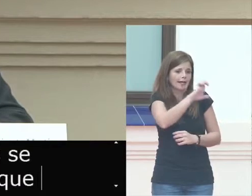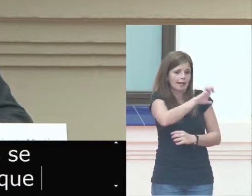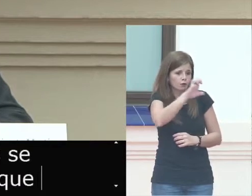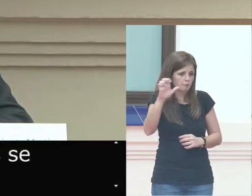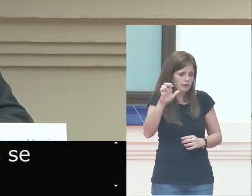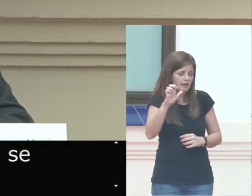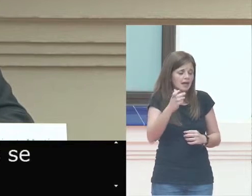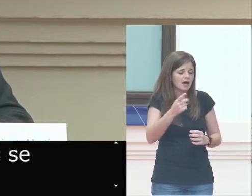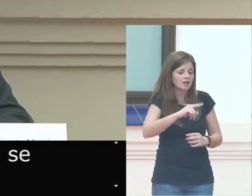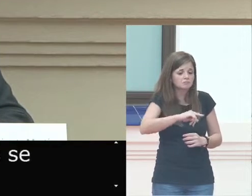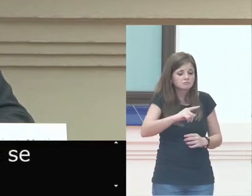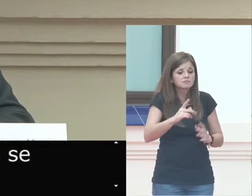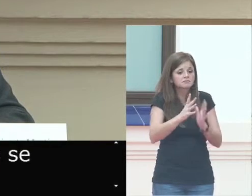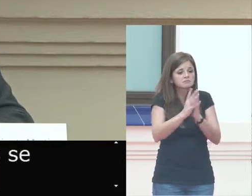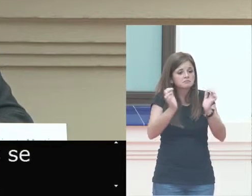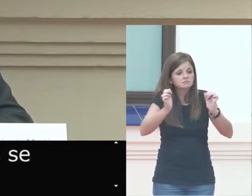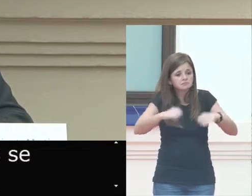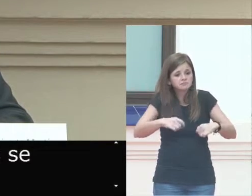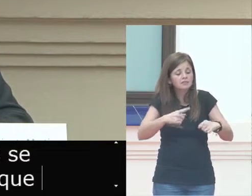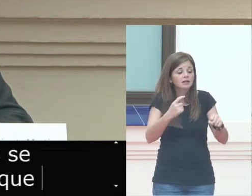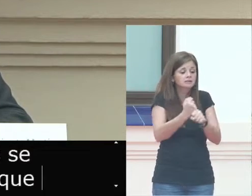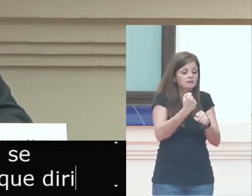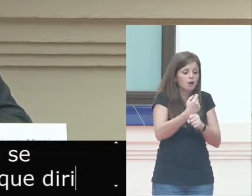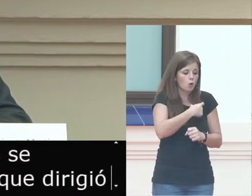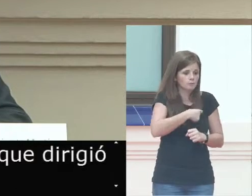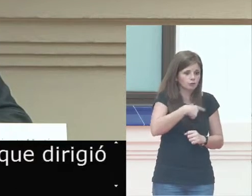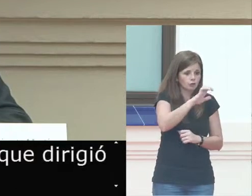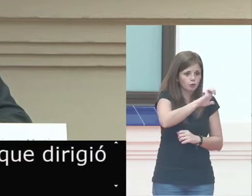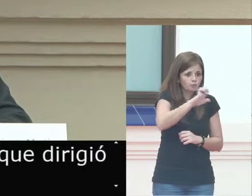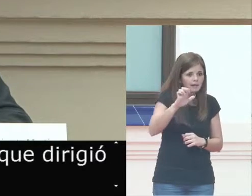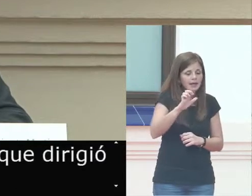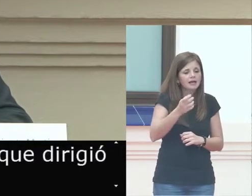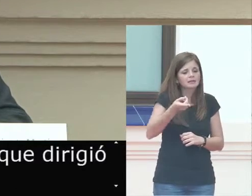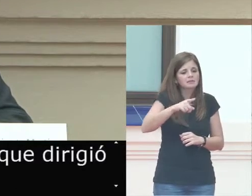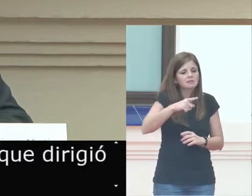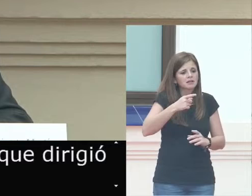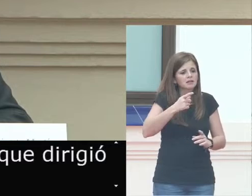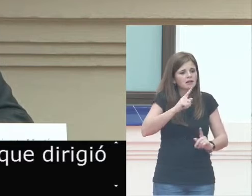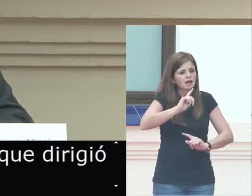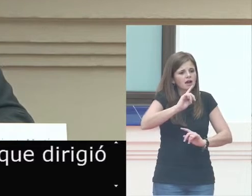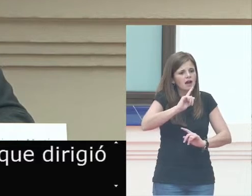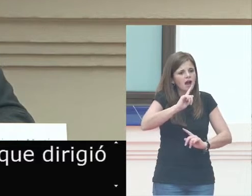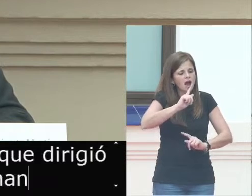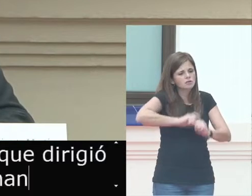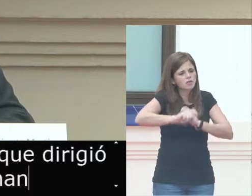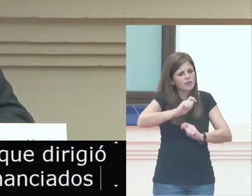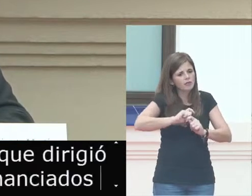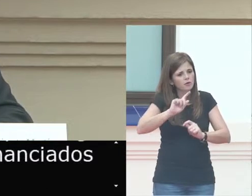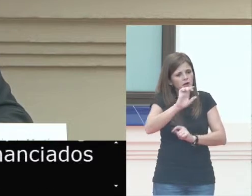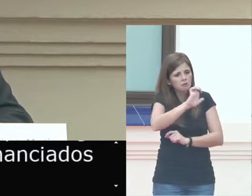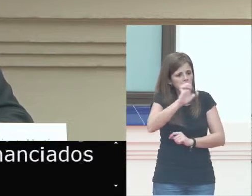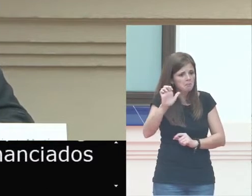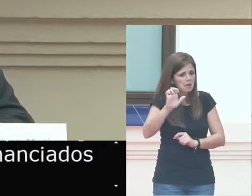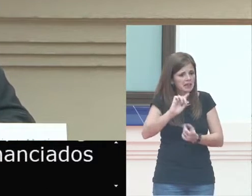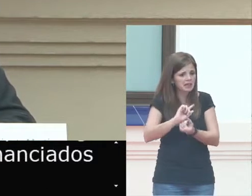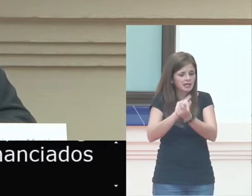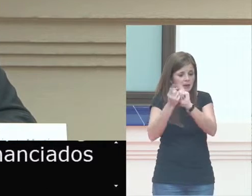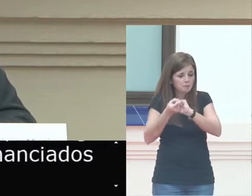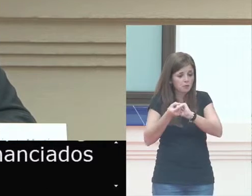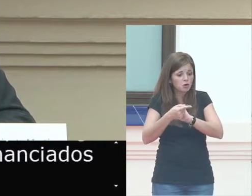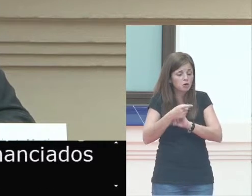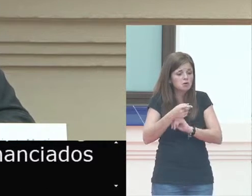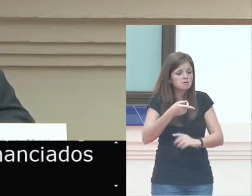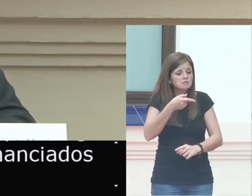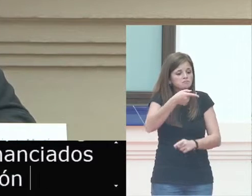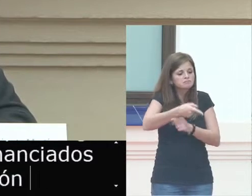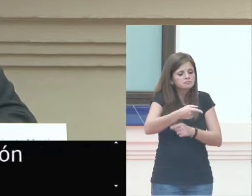trabajos financiados tanto por la Comisión Europea como por la Asociación Europea de Libre Cambio. Les dirigieron este mandato de hacer